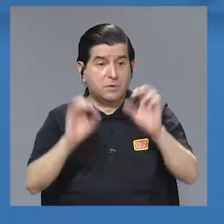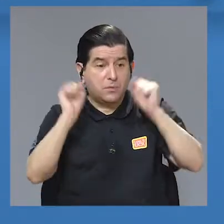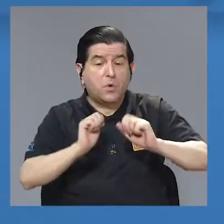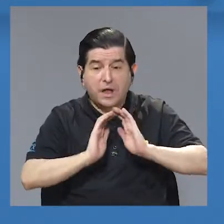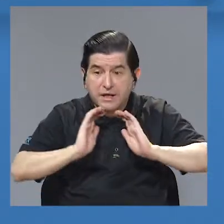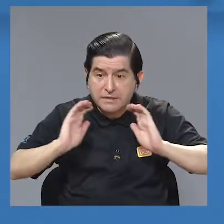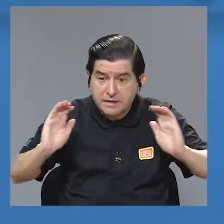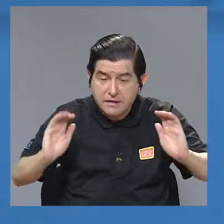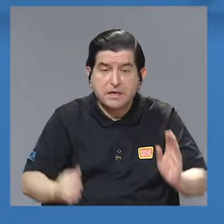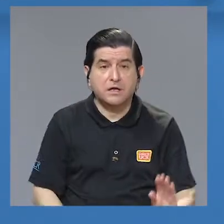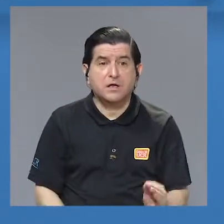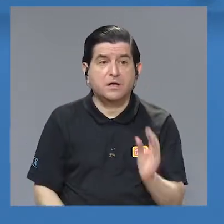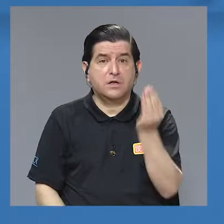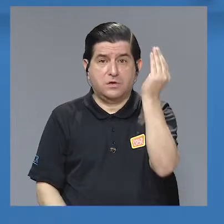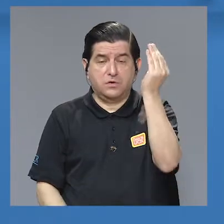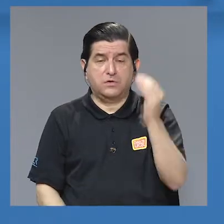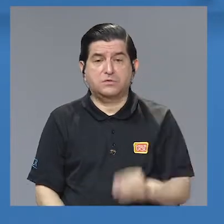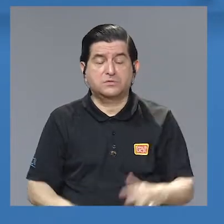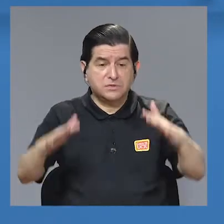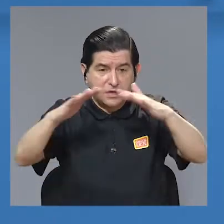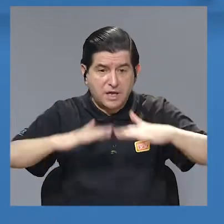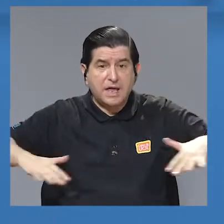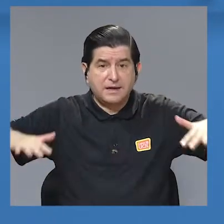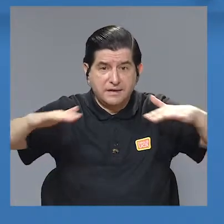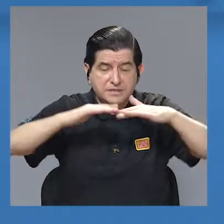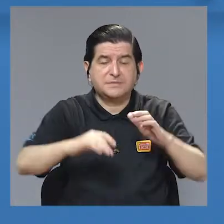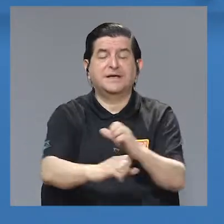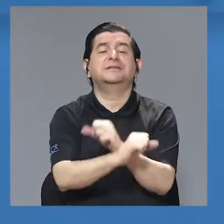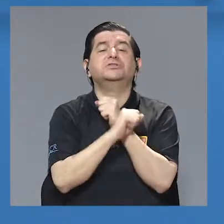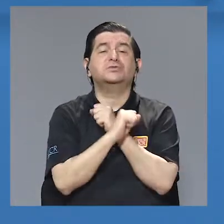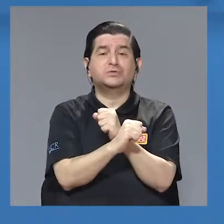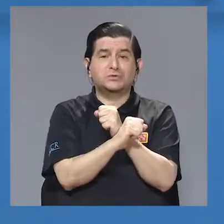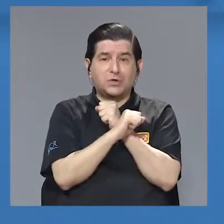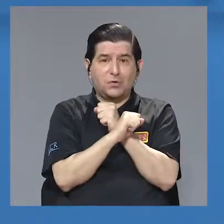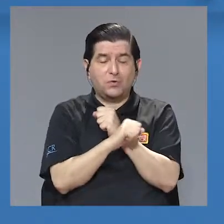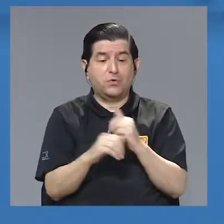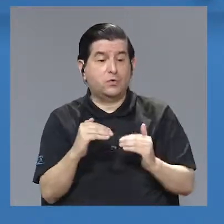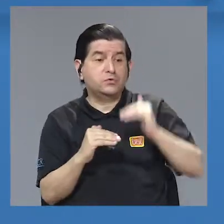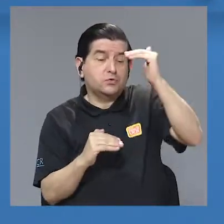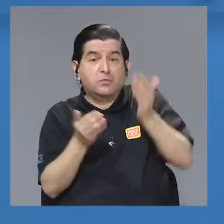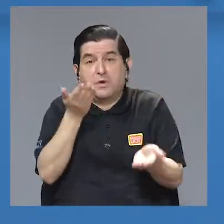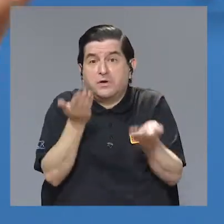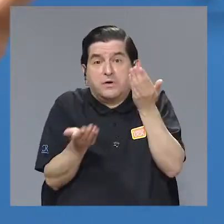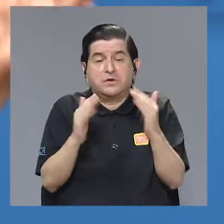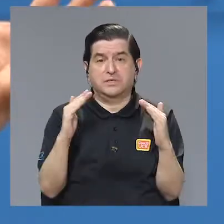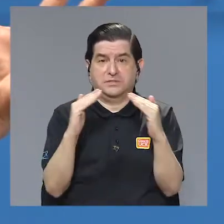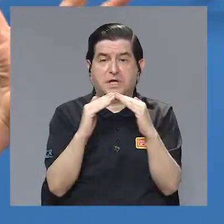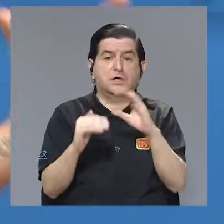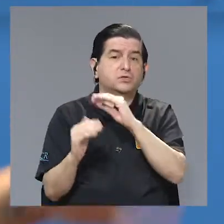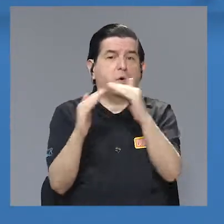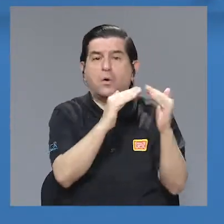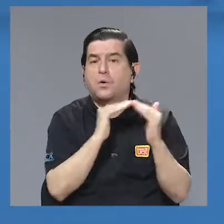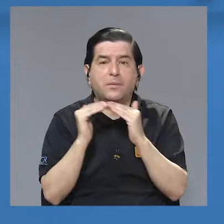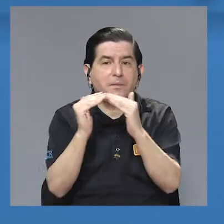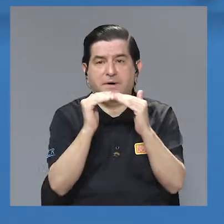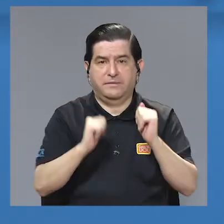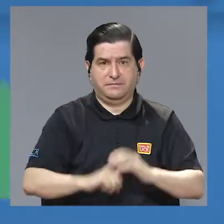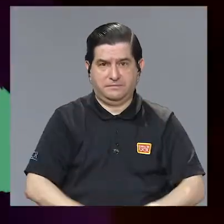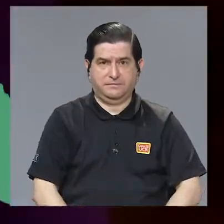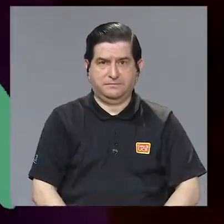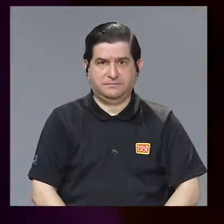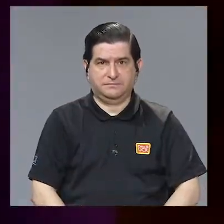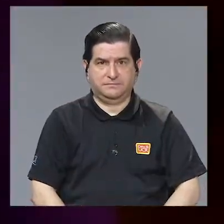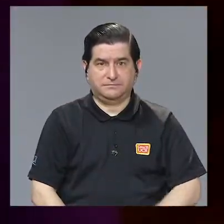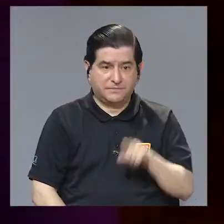inclusive para muchos niños, niñas y adolescentes son sus espacios, es un espacio seguro, más seguro que el hogar o en el barrio justamente donde